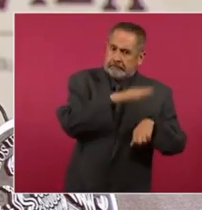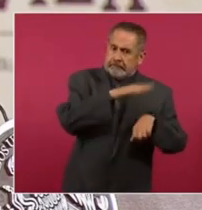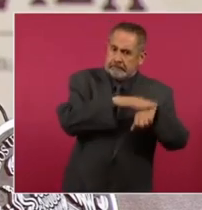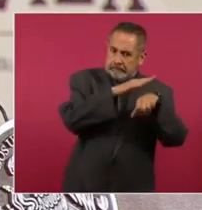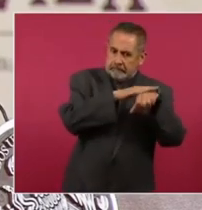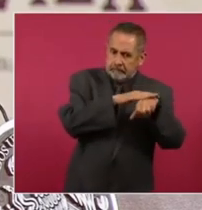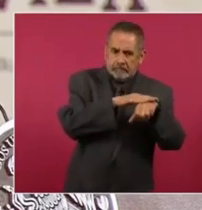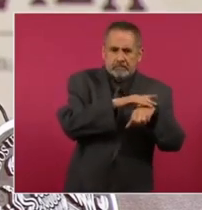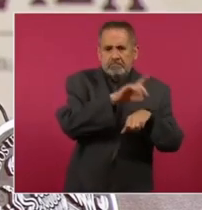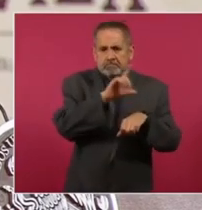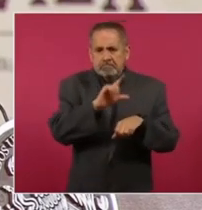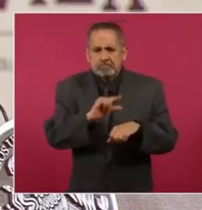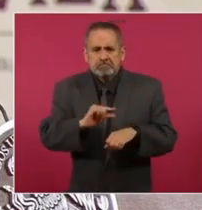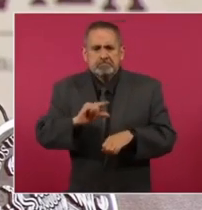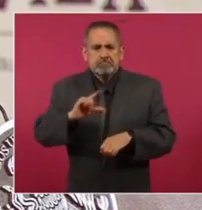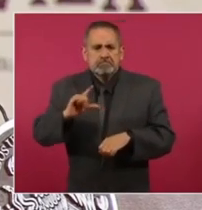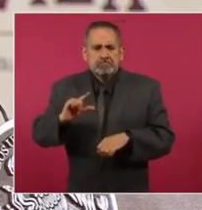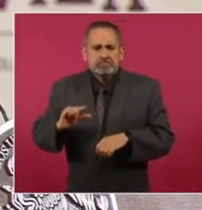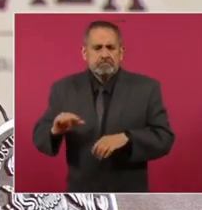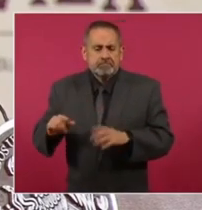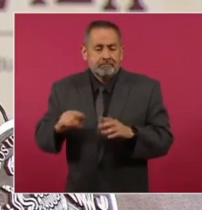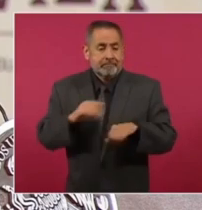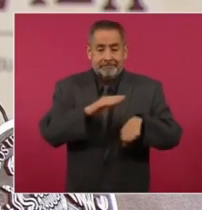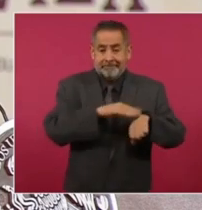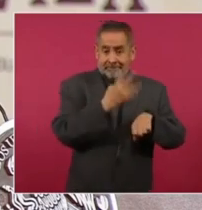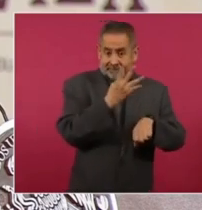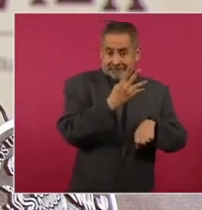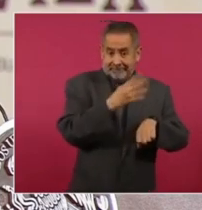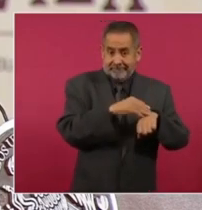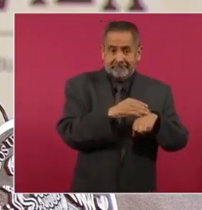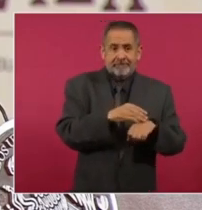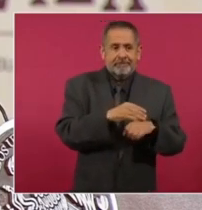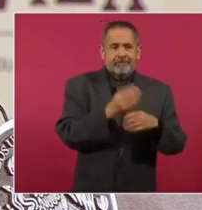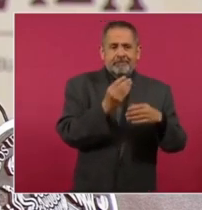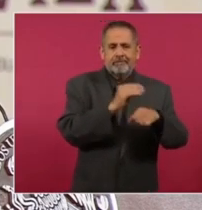la que empezó a predominar Omicron. Hoy día